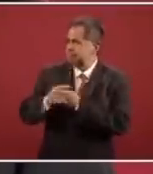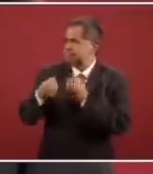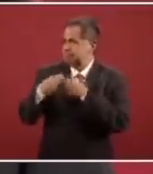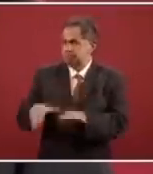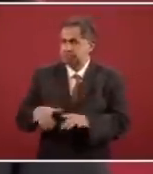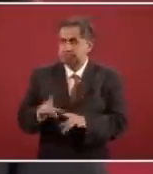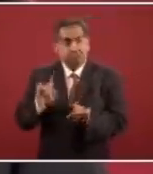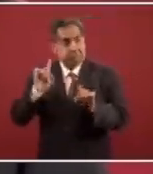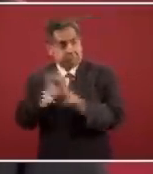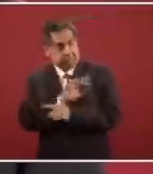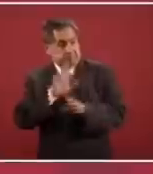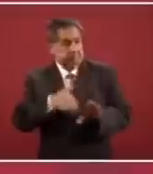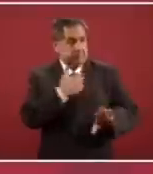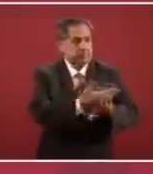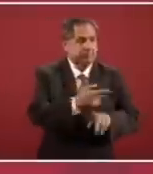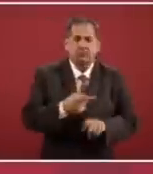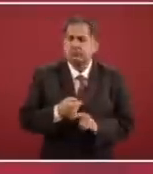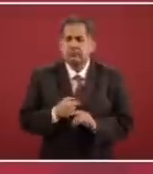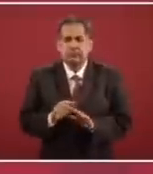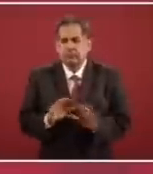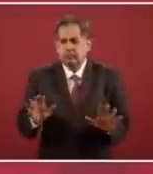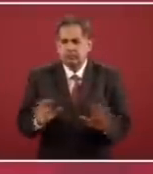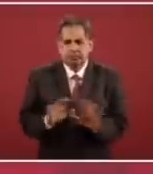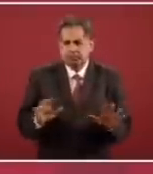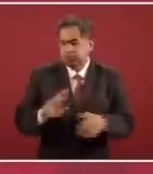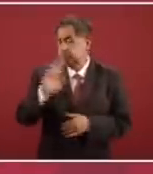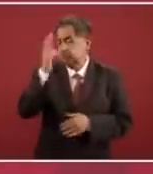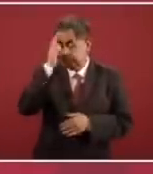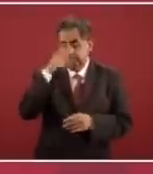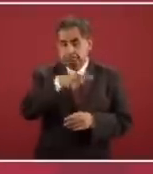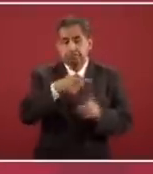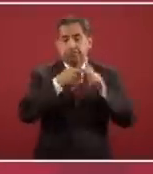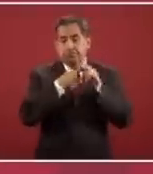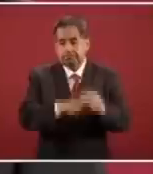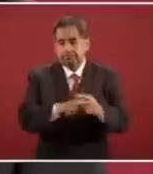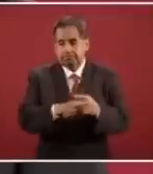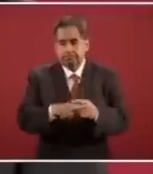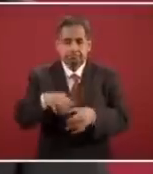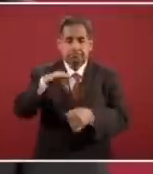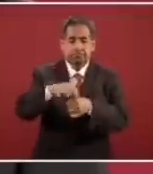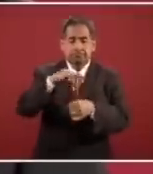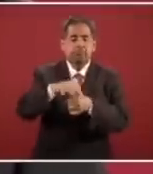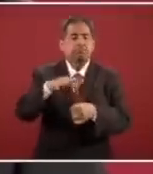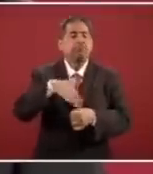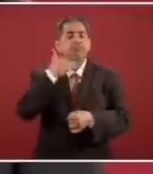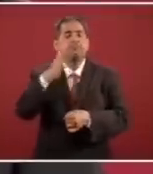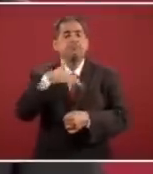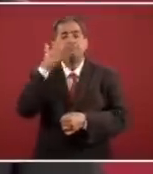porque todo esto comenzó, no hay que olvidarlo, con el fraude electoral.